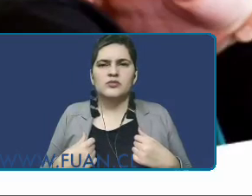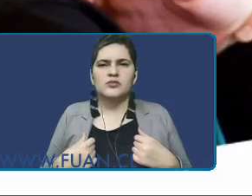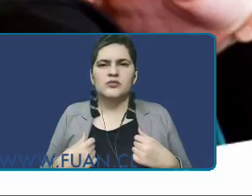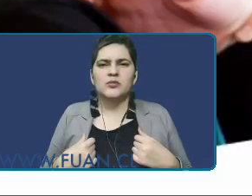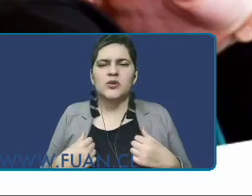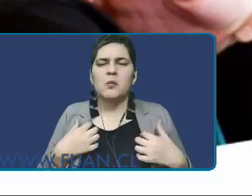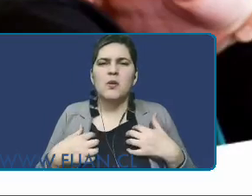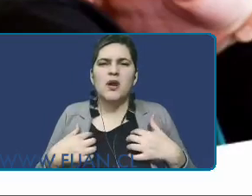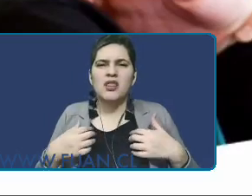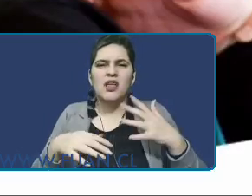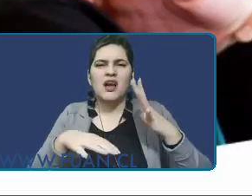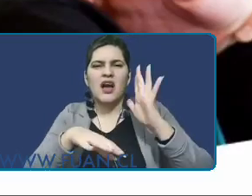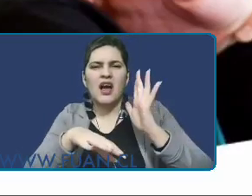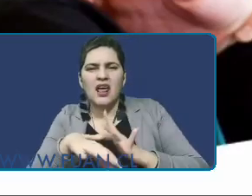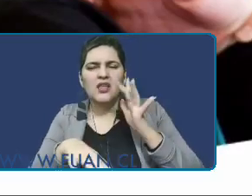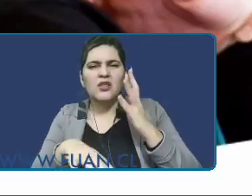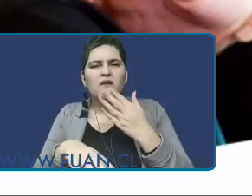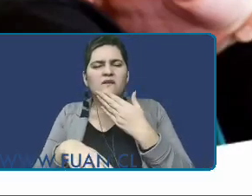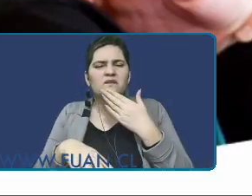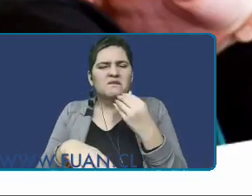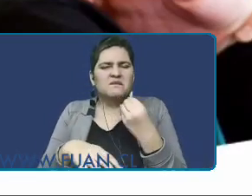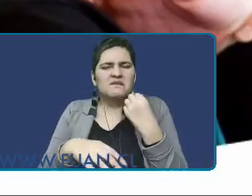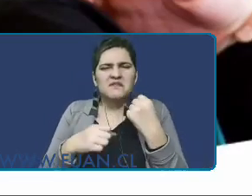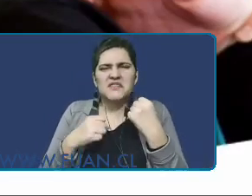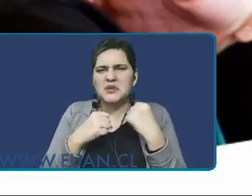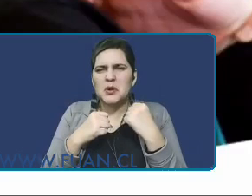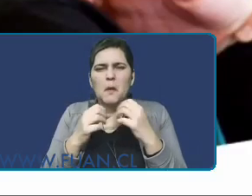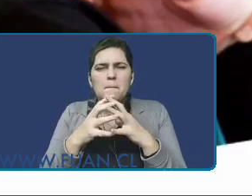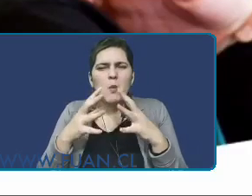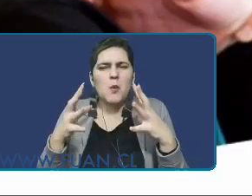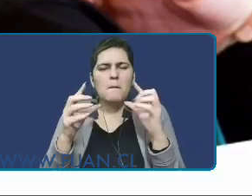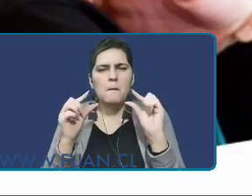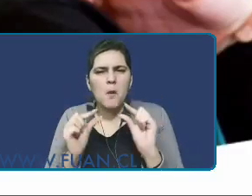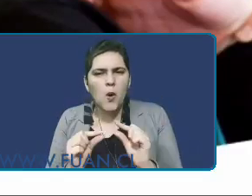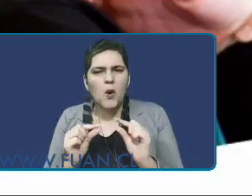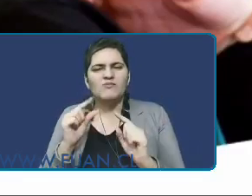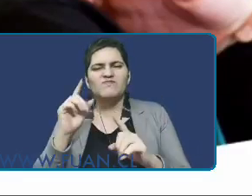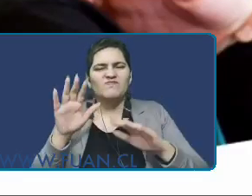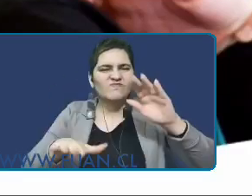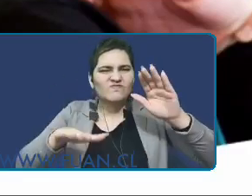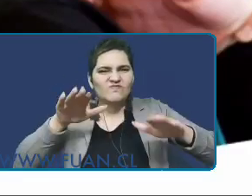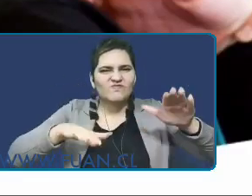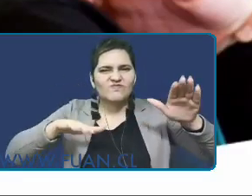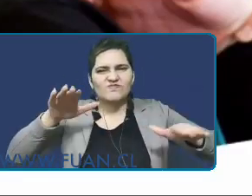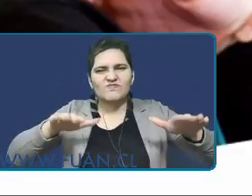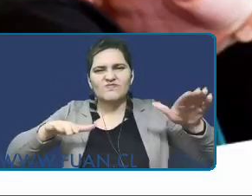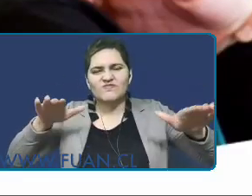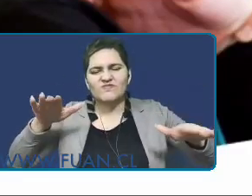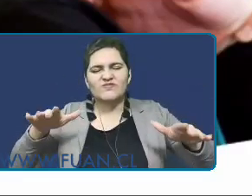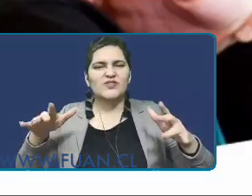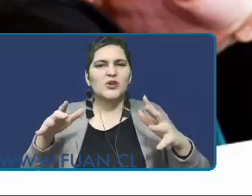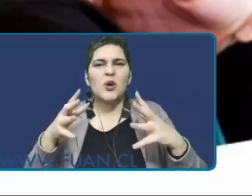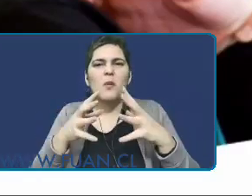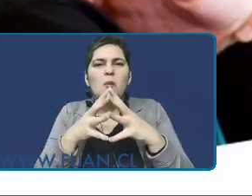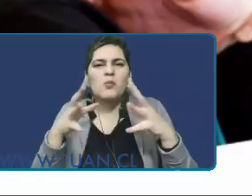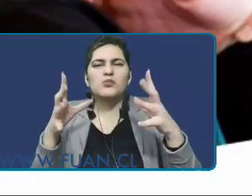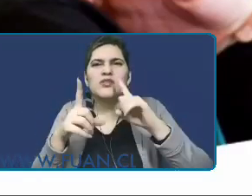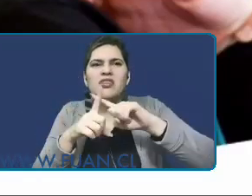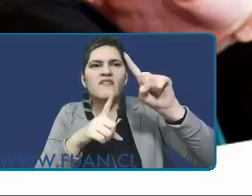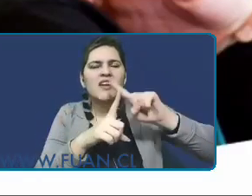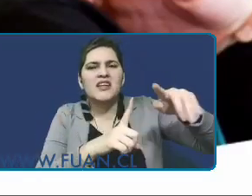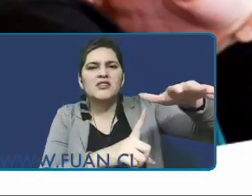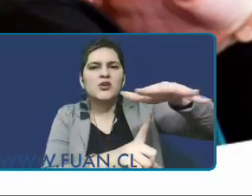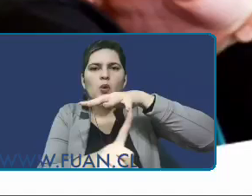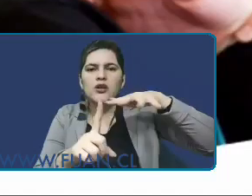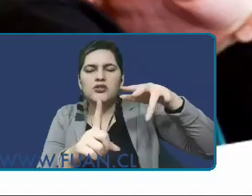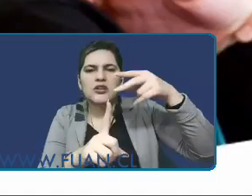tengo varias situaciones por las cuales puedo haber restringido mi alimentación. Entonces, imagínense, tengo un